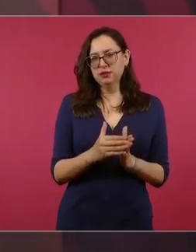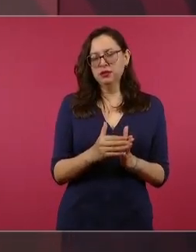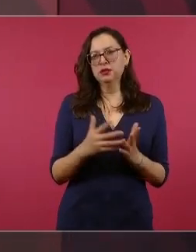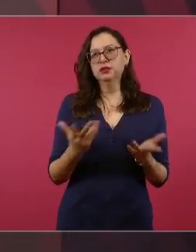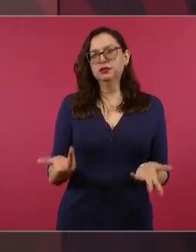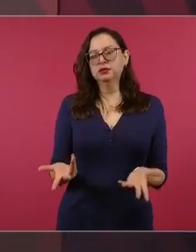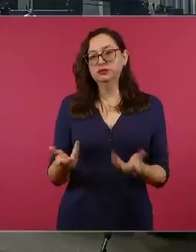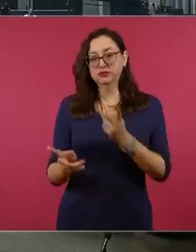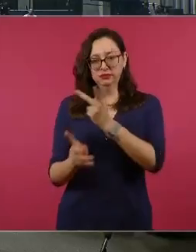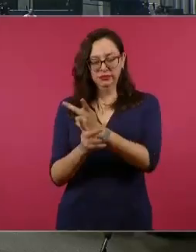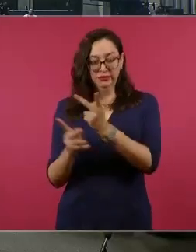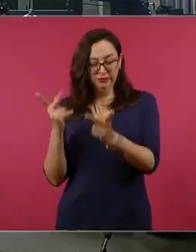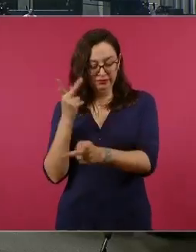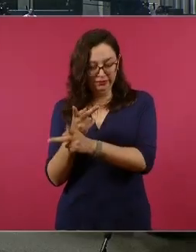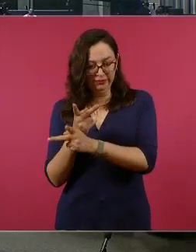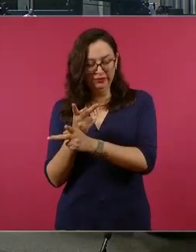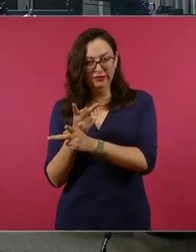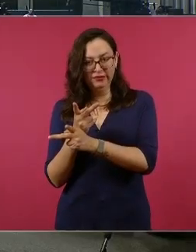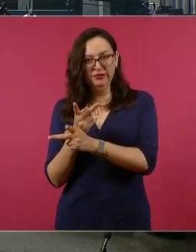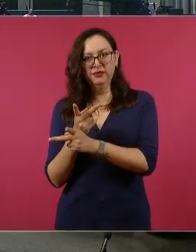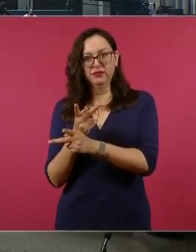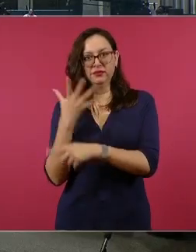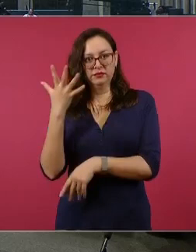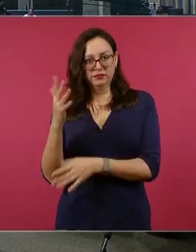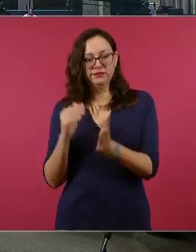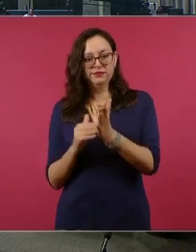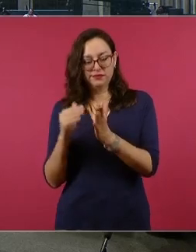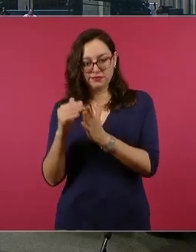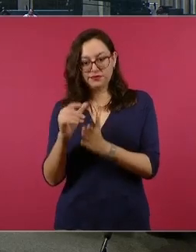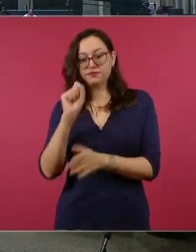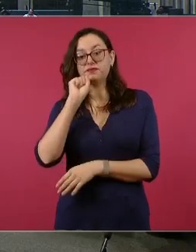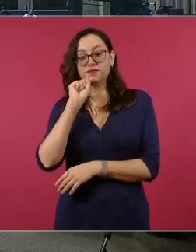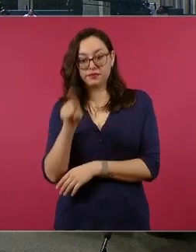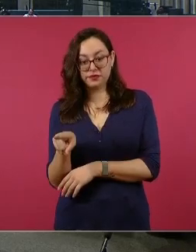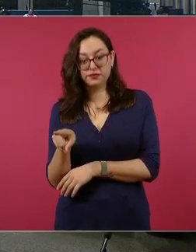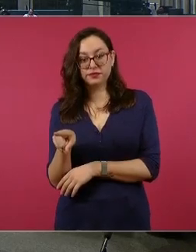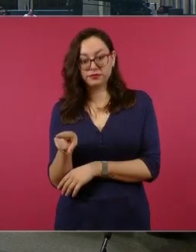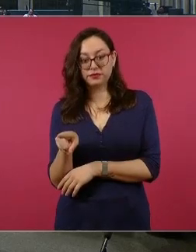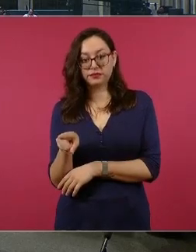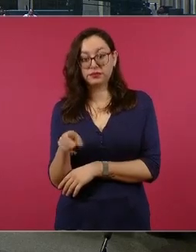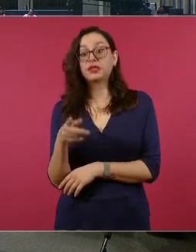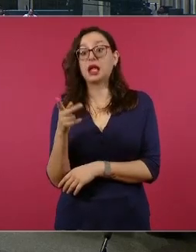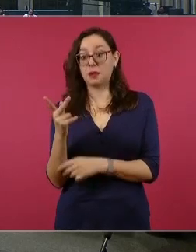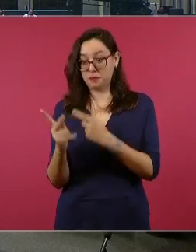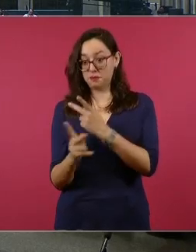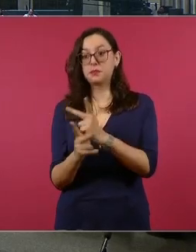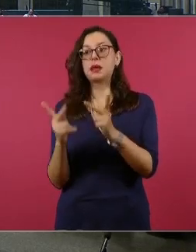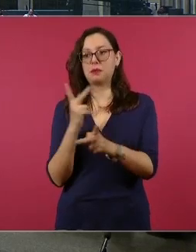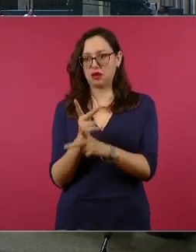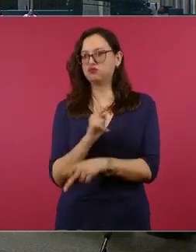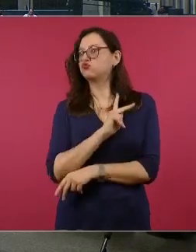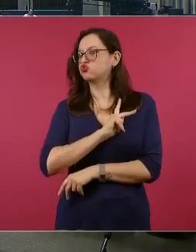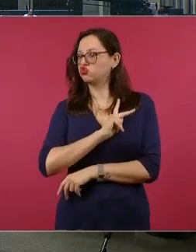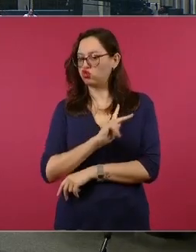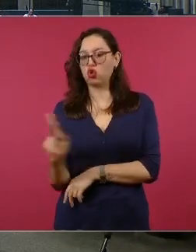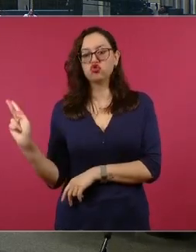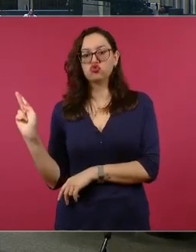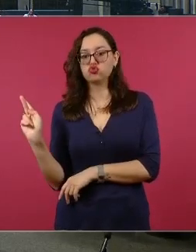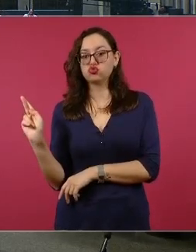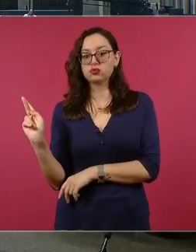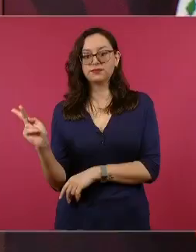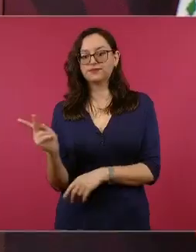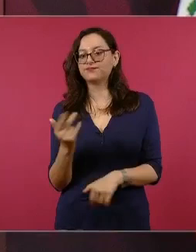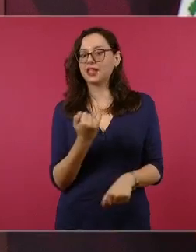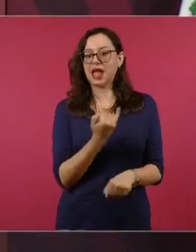de nivel medio superior, lo que es la preparatoria. Ahí sí es universal, pero no en